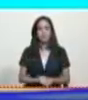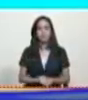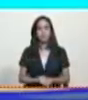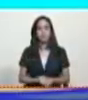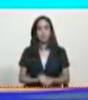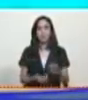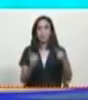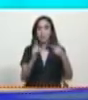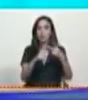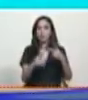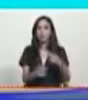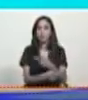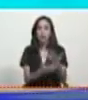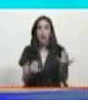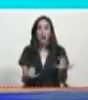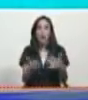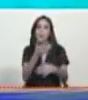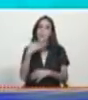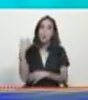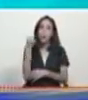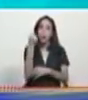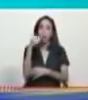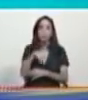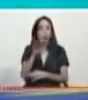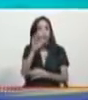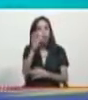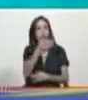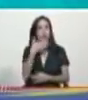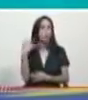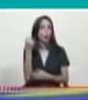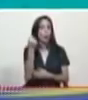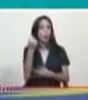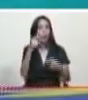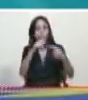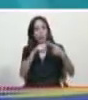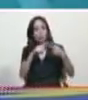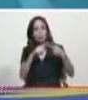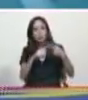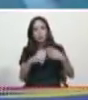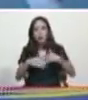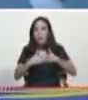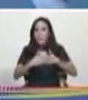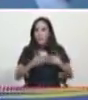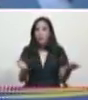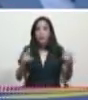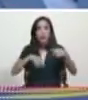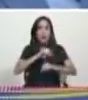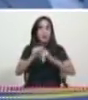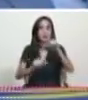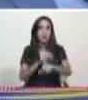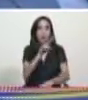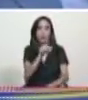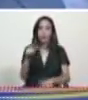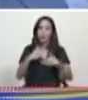a la llegada de un tiempo mejor. Venezuela está abierta al siglo XXI,